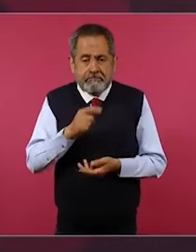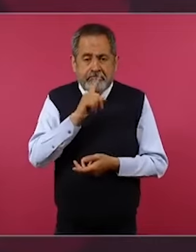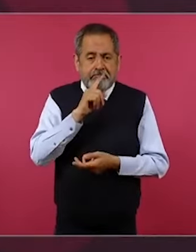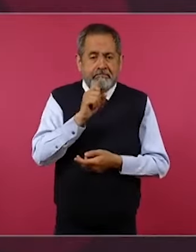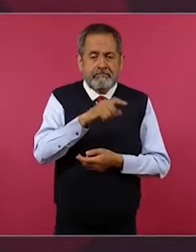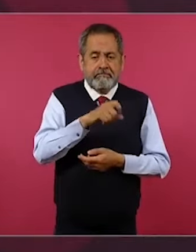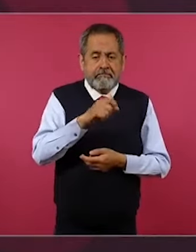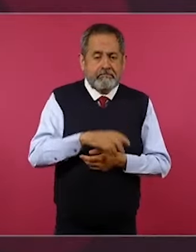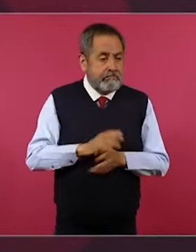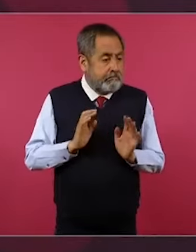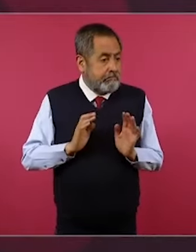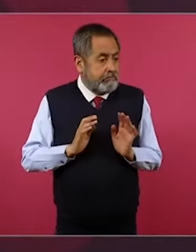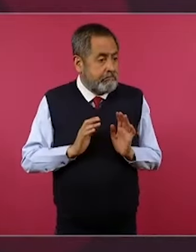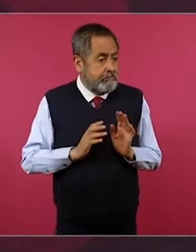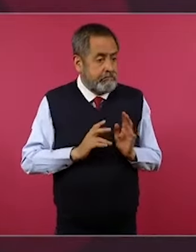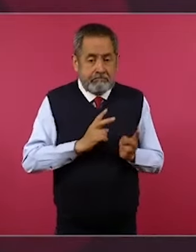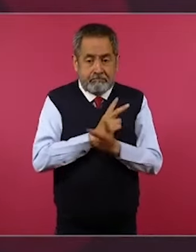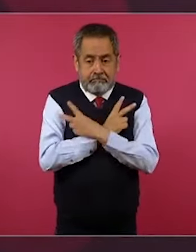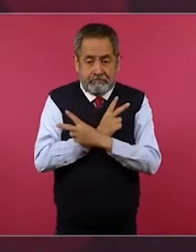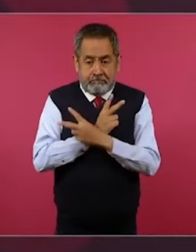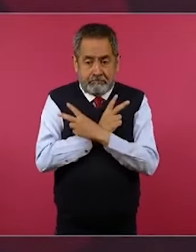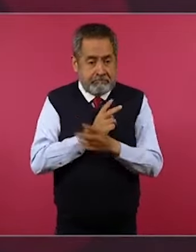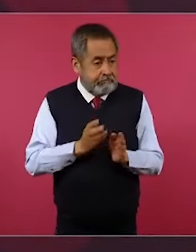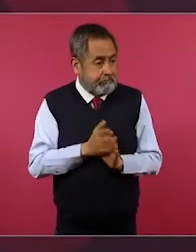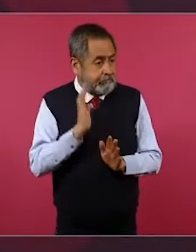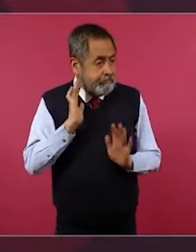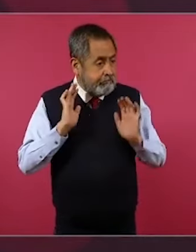Se fueron de vacaciones los